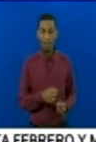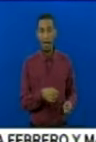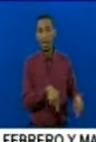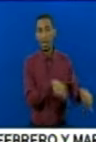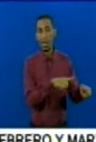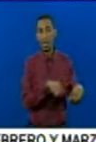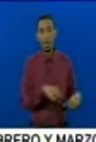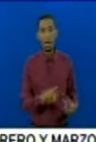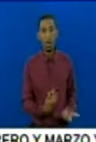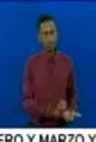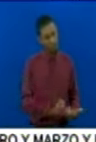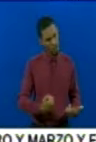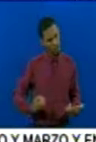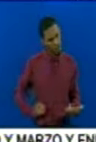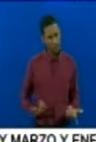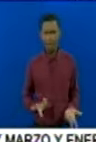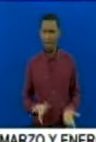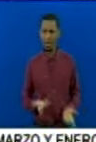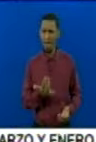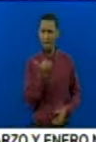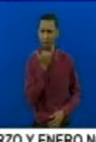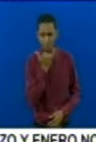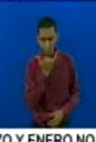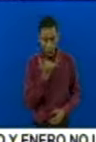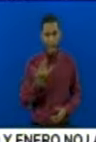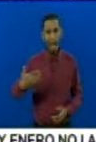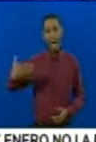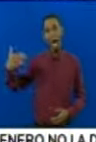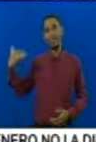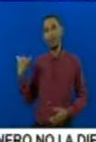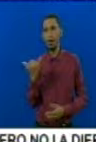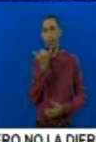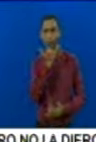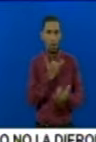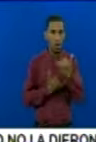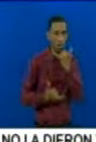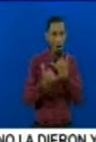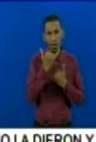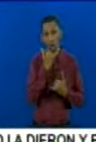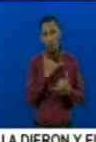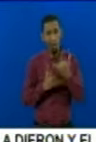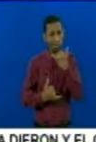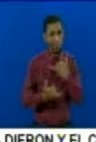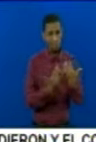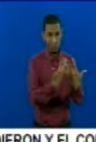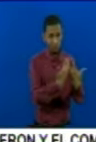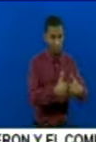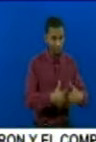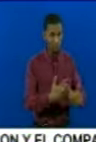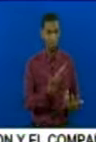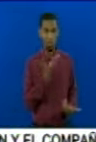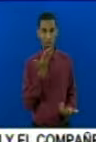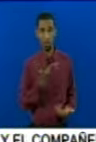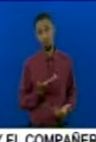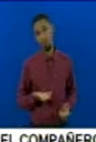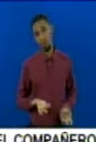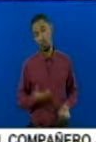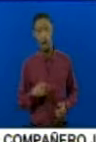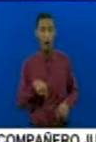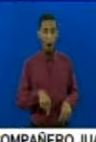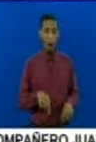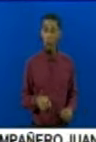fallas que en un momento determinado tuvimos en otras campañas anteriores de producción de azúcar no